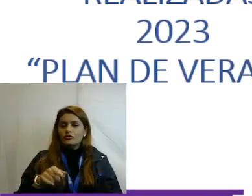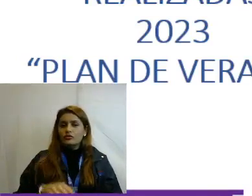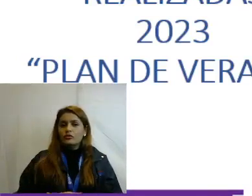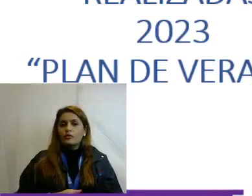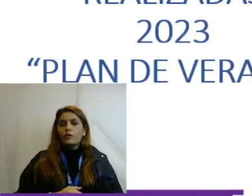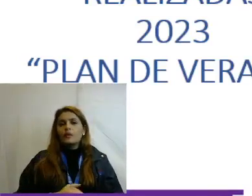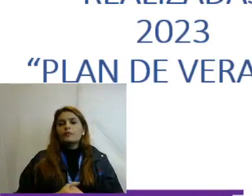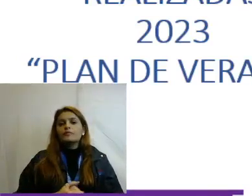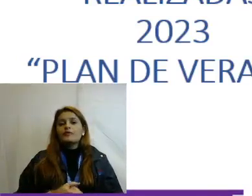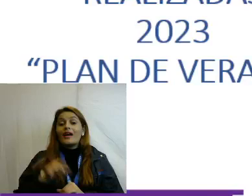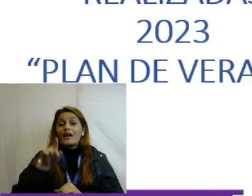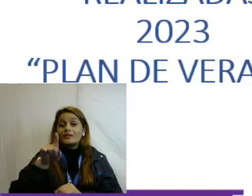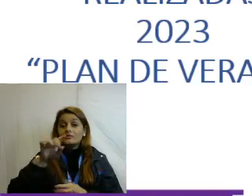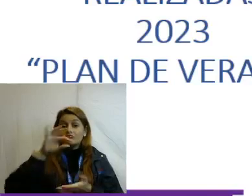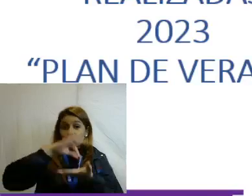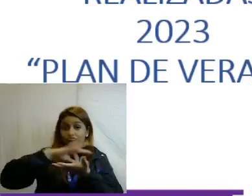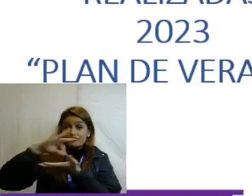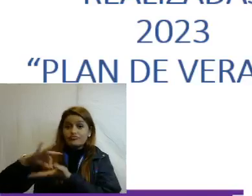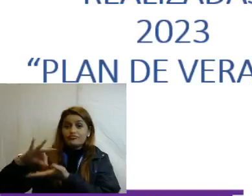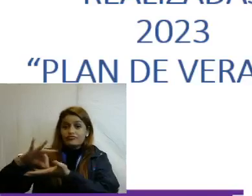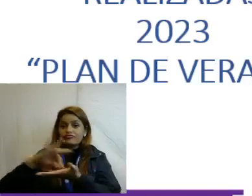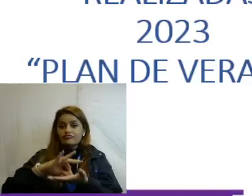centro veterinario en diversos puntos de la comuna.